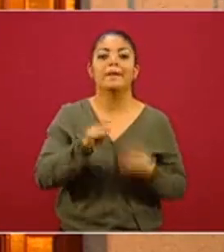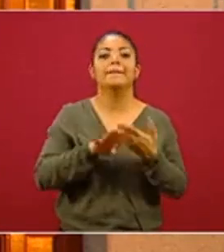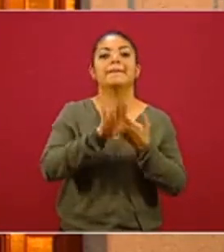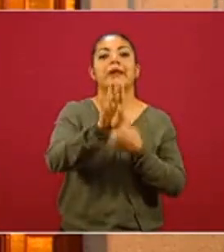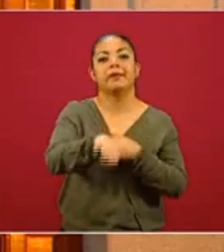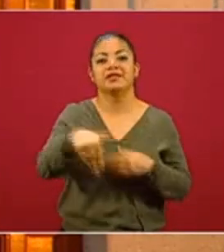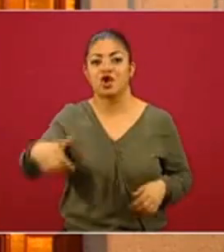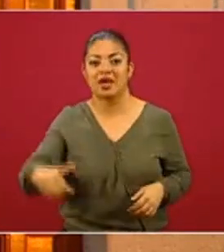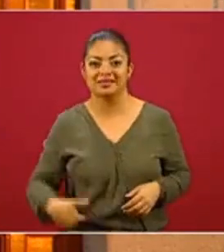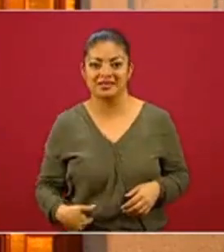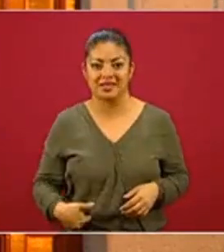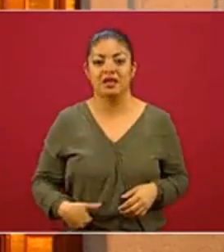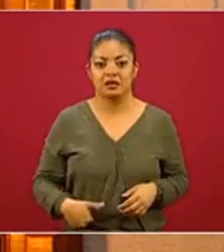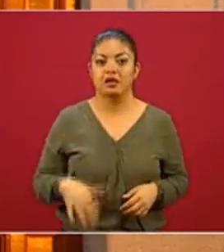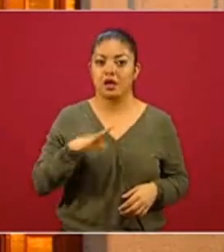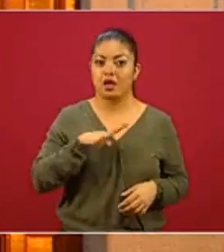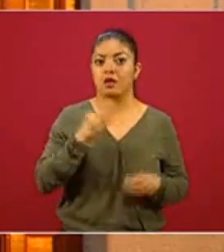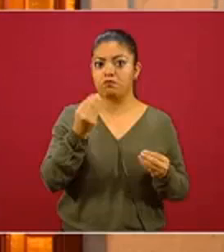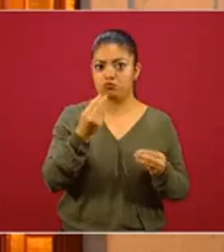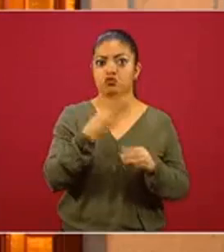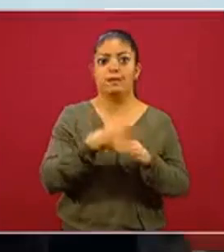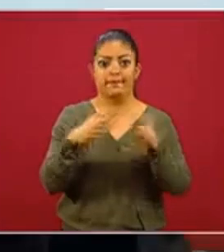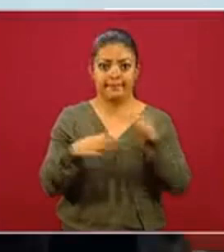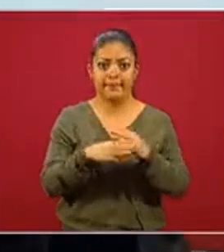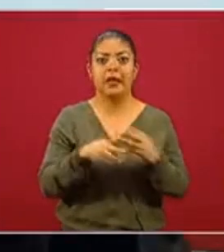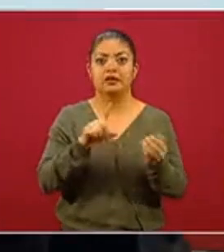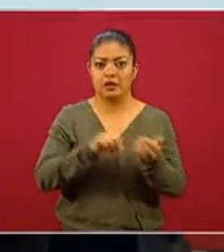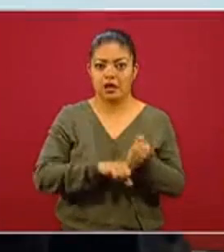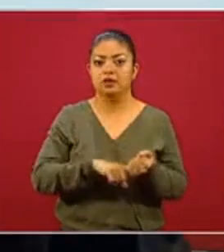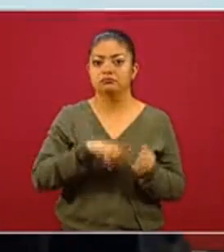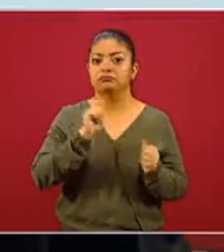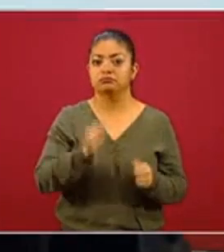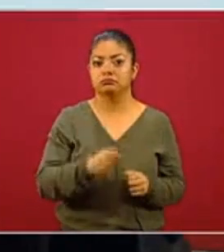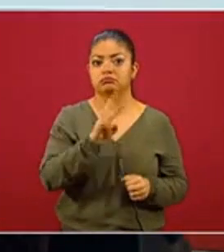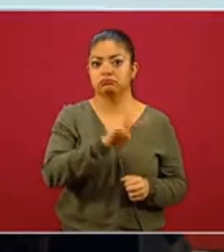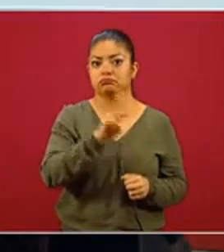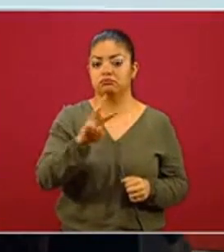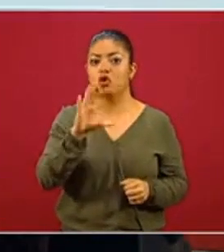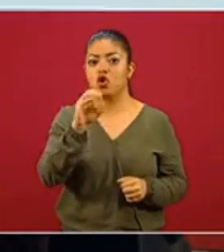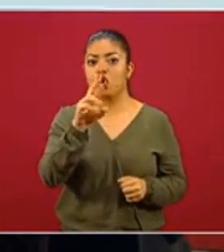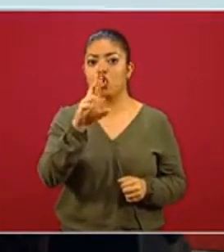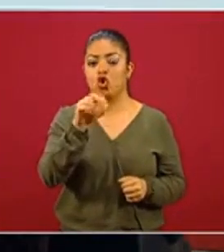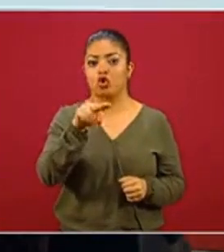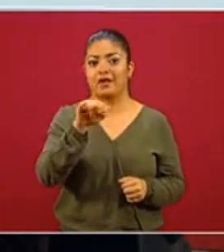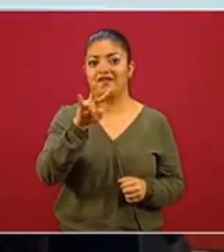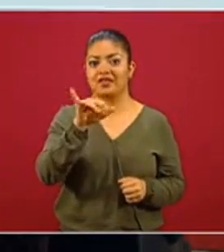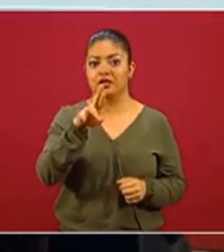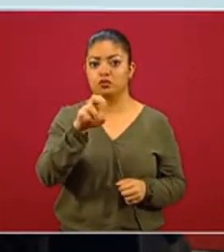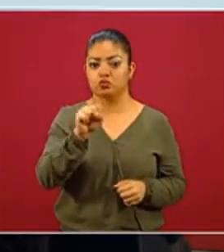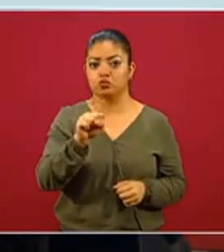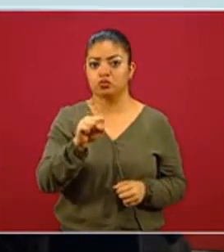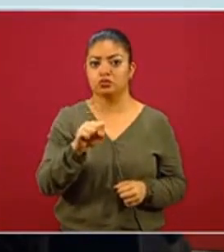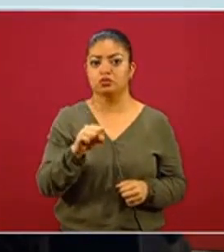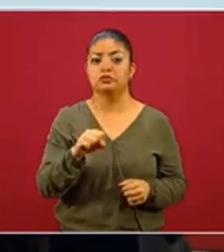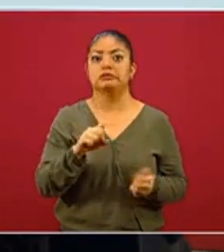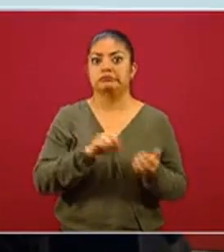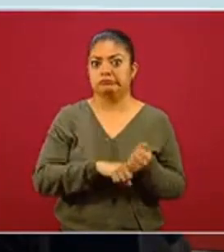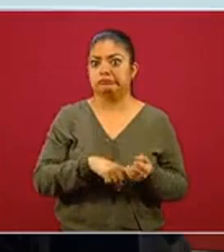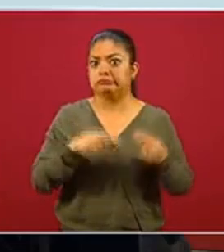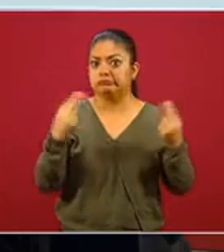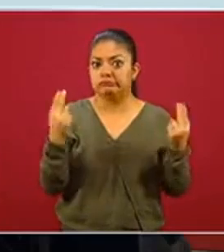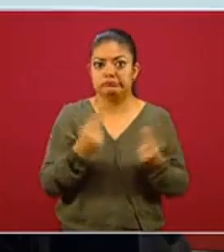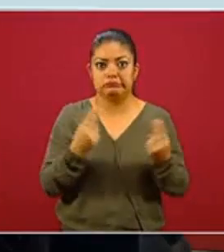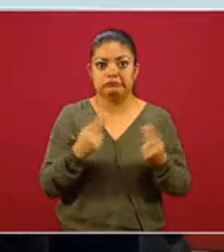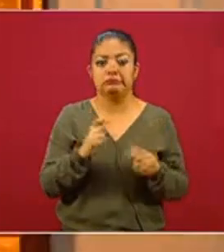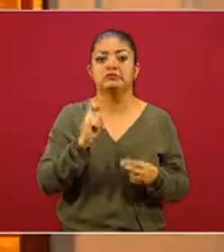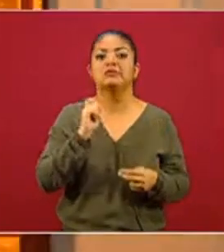accidentes, muchos materiales para eso en la página de coronavirus. Tamiz neonatal es fundamental. Al